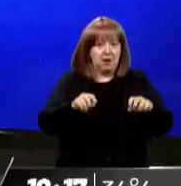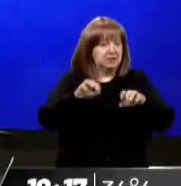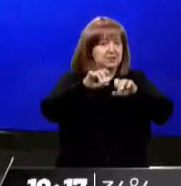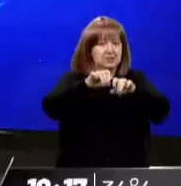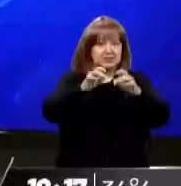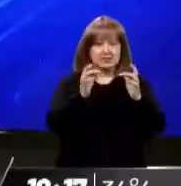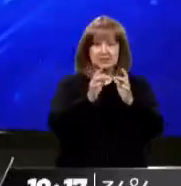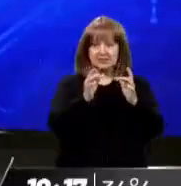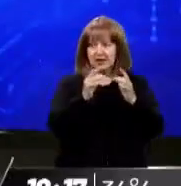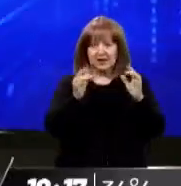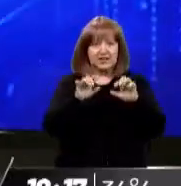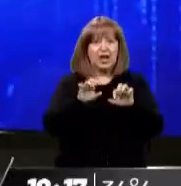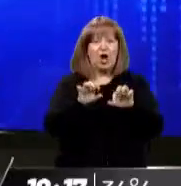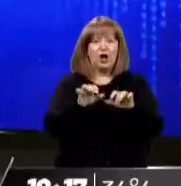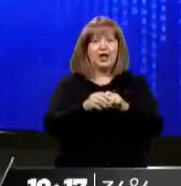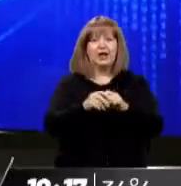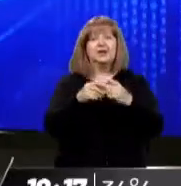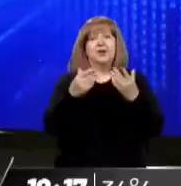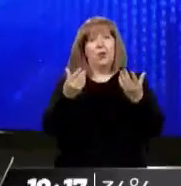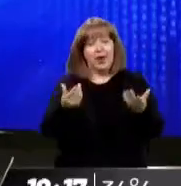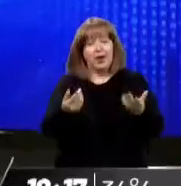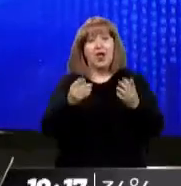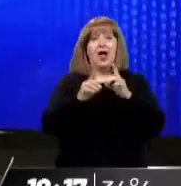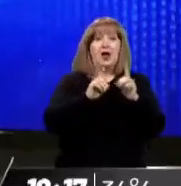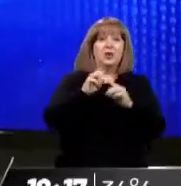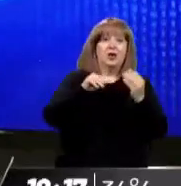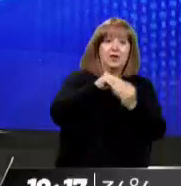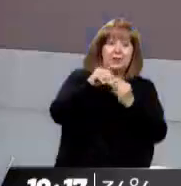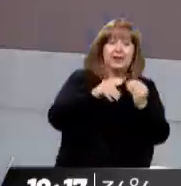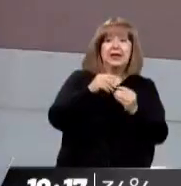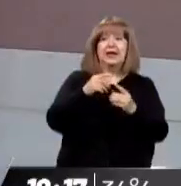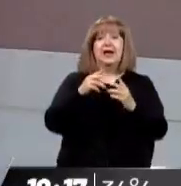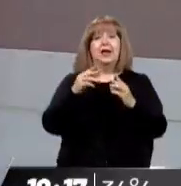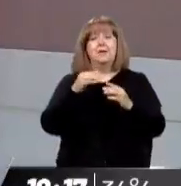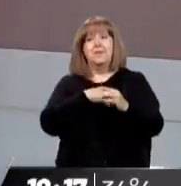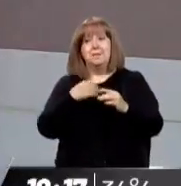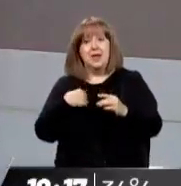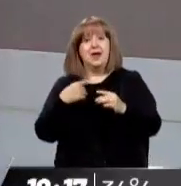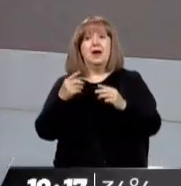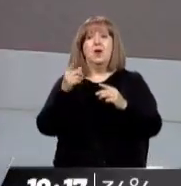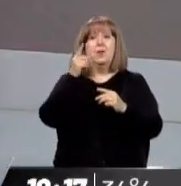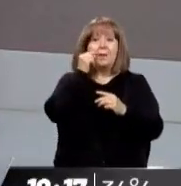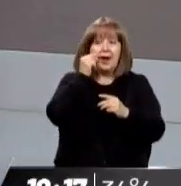bueno, a ver, mami, papá, a tu hermana, a tu hermano, algún familiar, algún conocido, yo te ayudo,